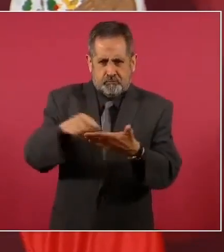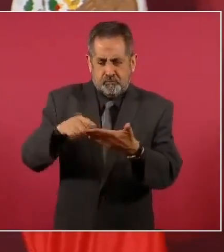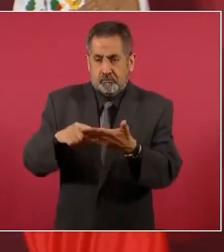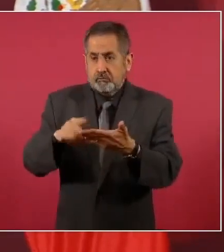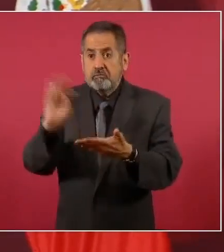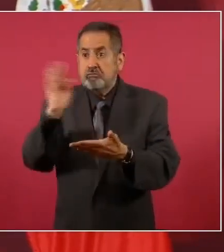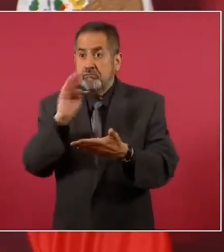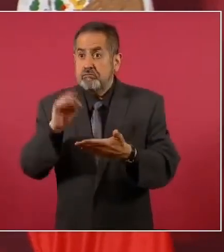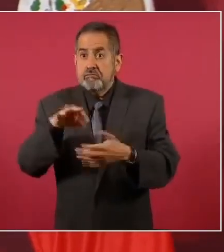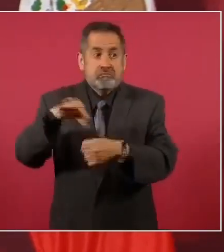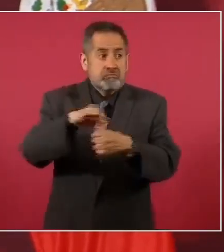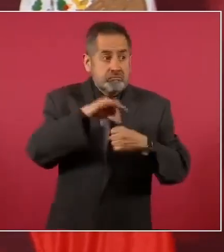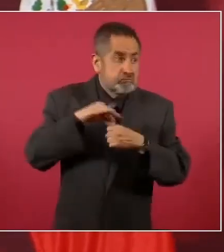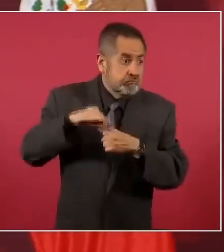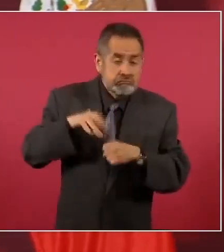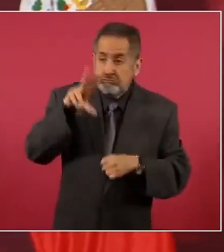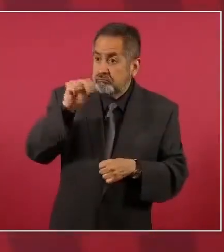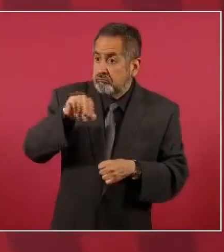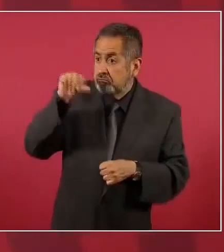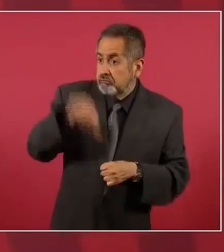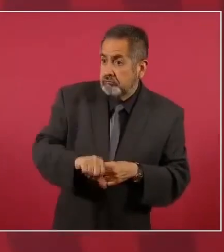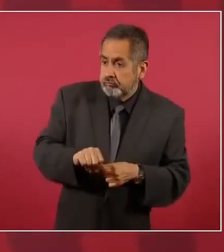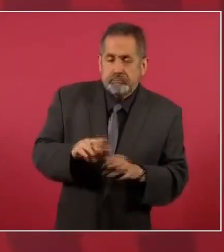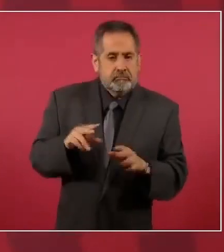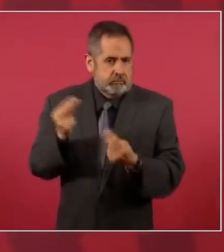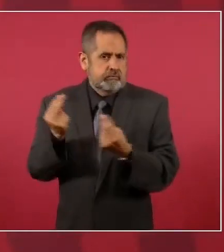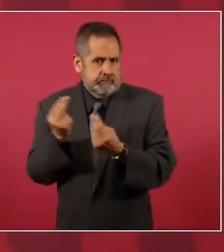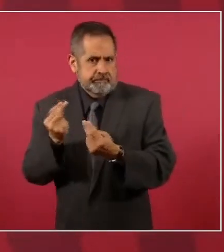democrática, porque es muy necesaria,